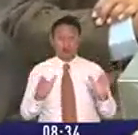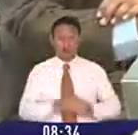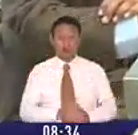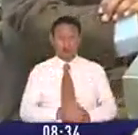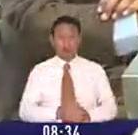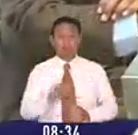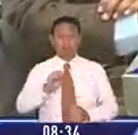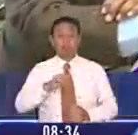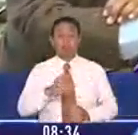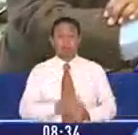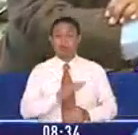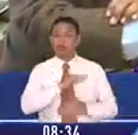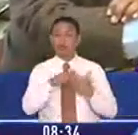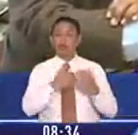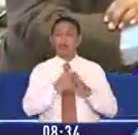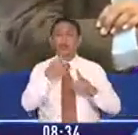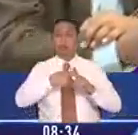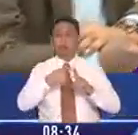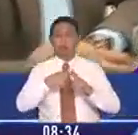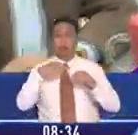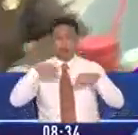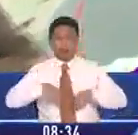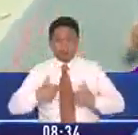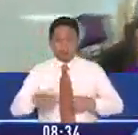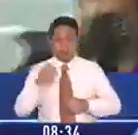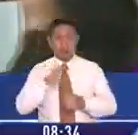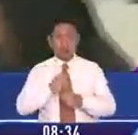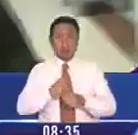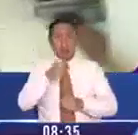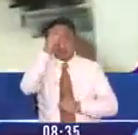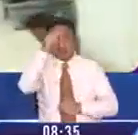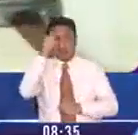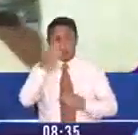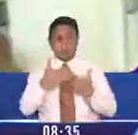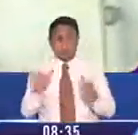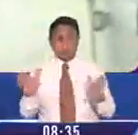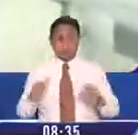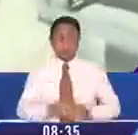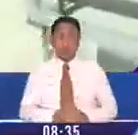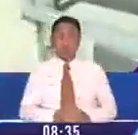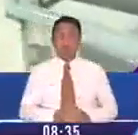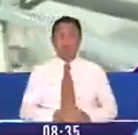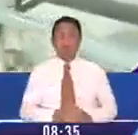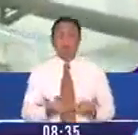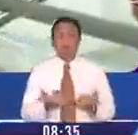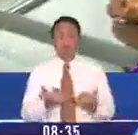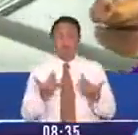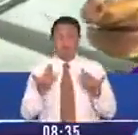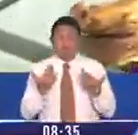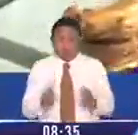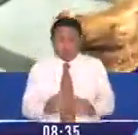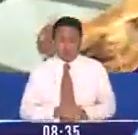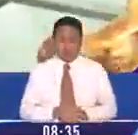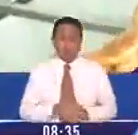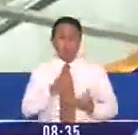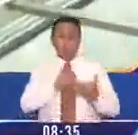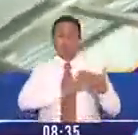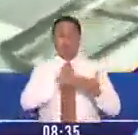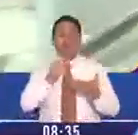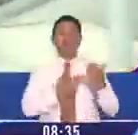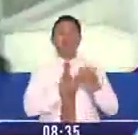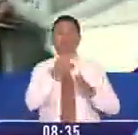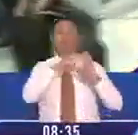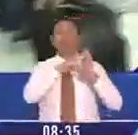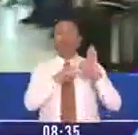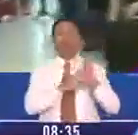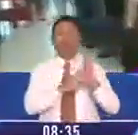el mercado, los mercados ya pueden funcionar. Los días domingos se acaba de habilitar, se acaba de aprobar una